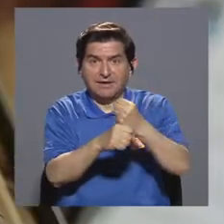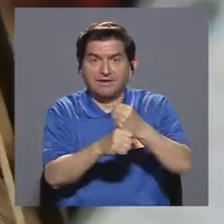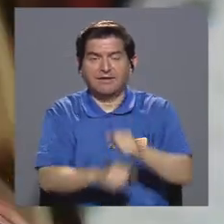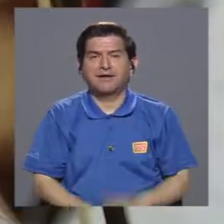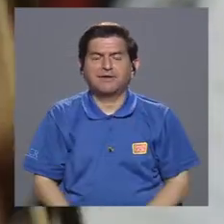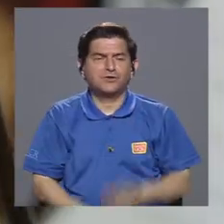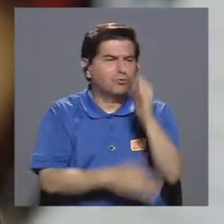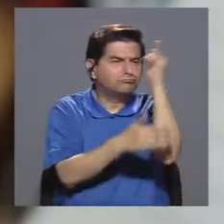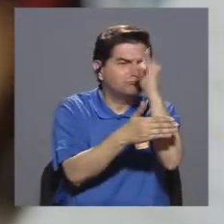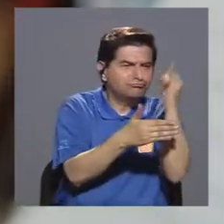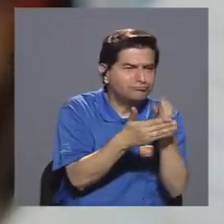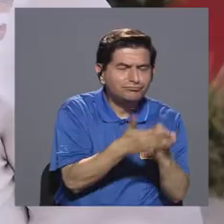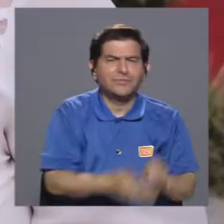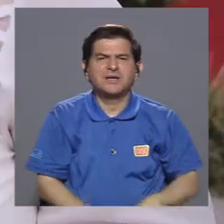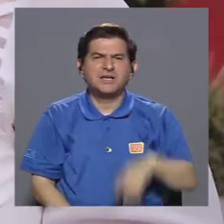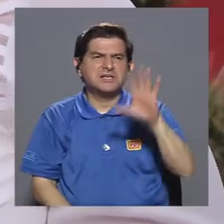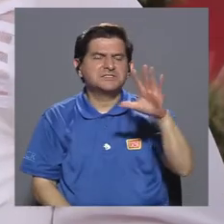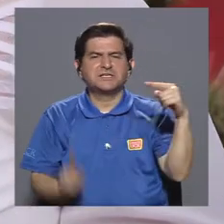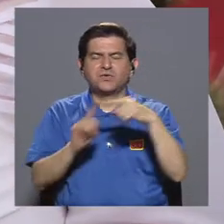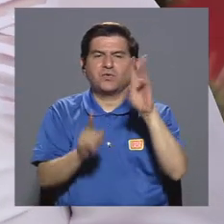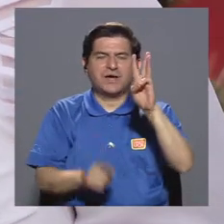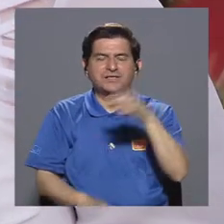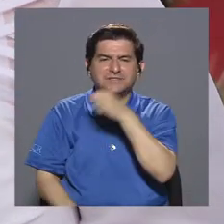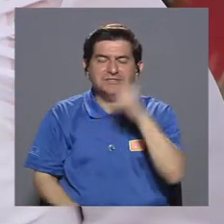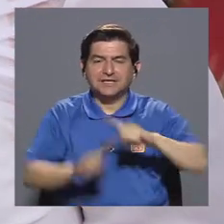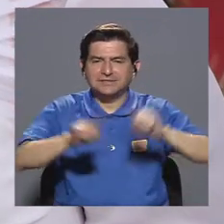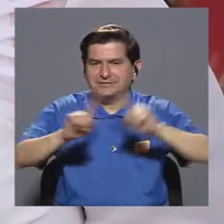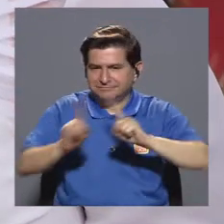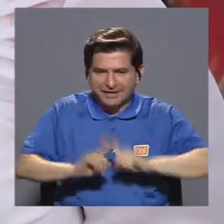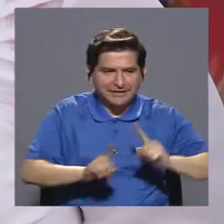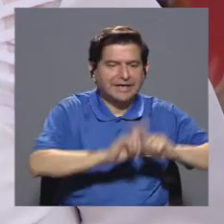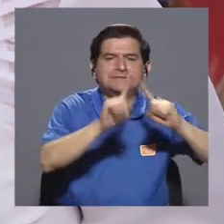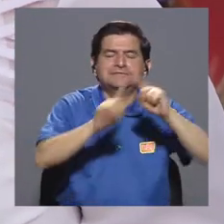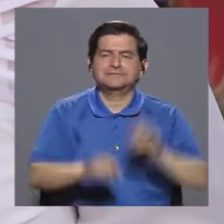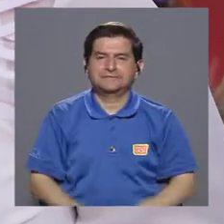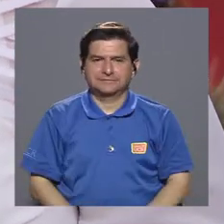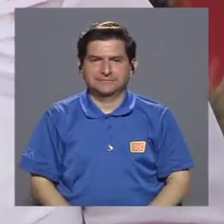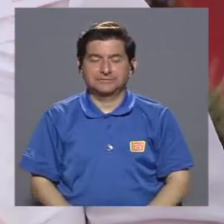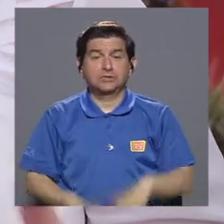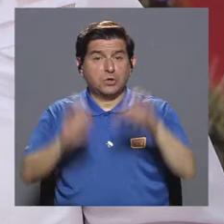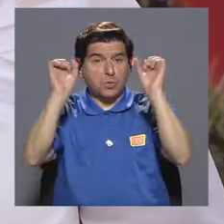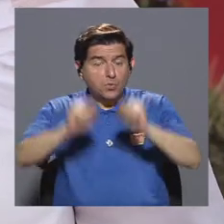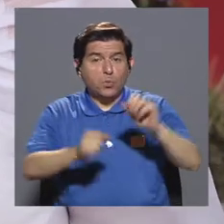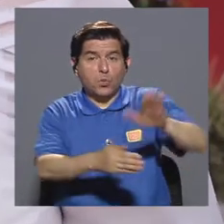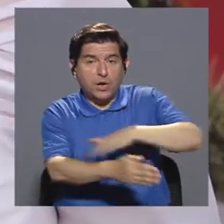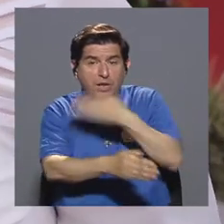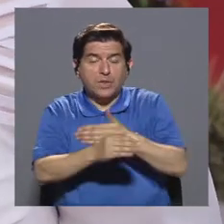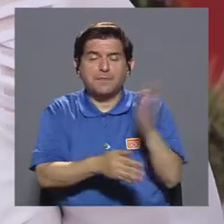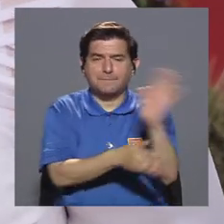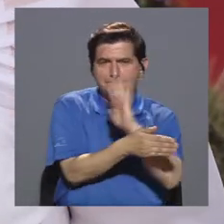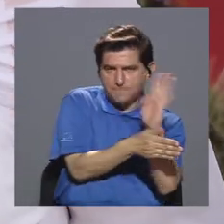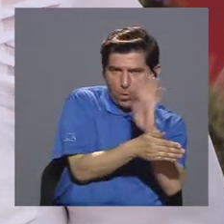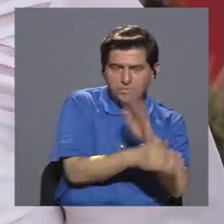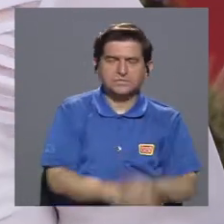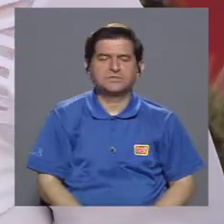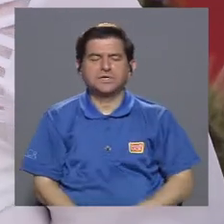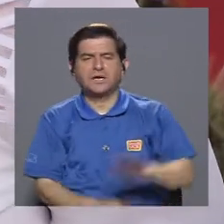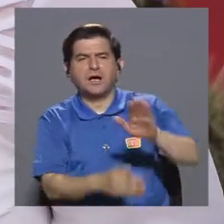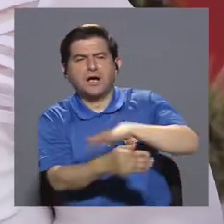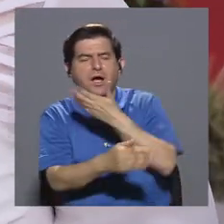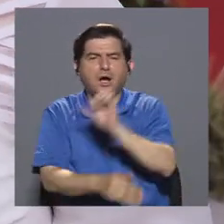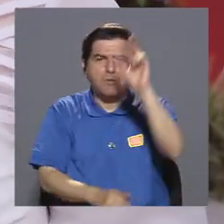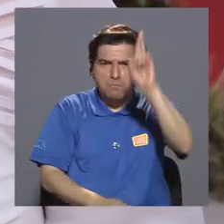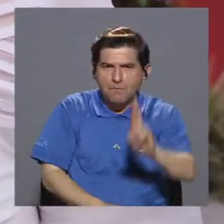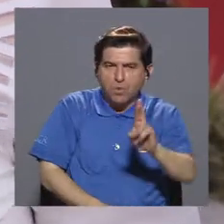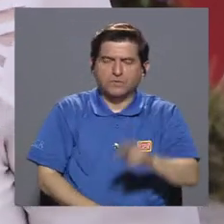año se diseñan entre 5 y 6 conciertos diferentes que van, pueden ser desde música de películas,